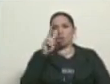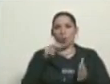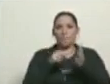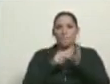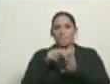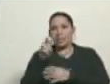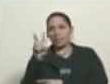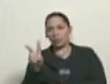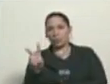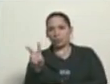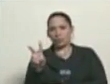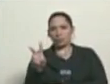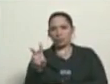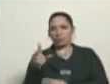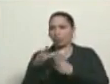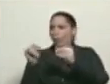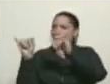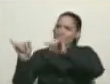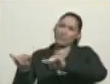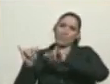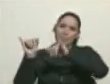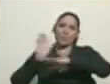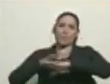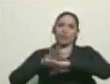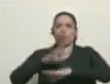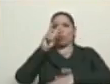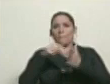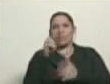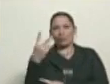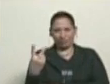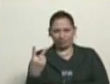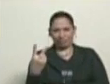2002, todo aquello. Y